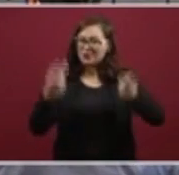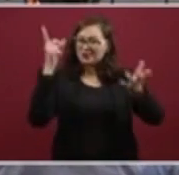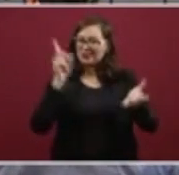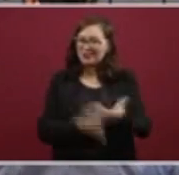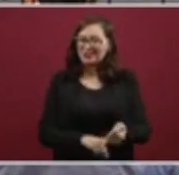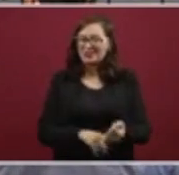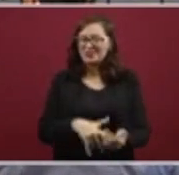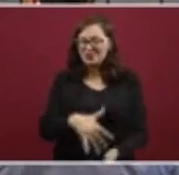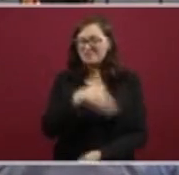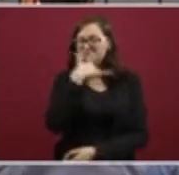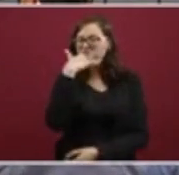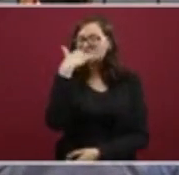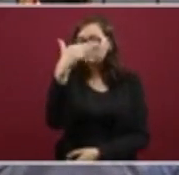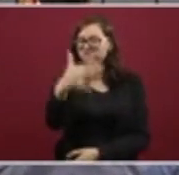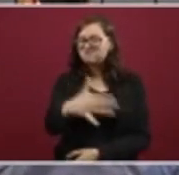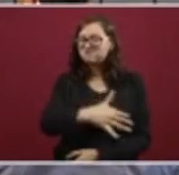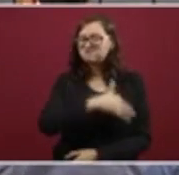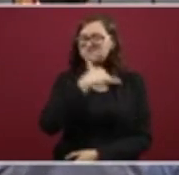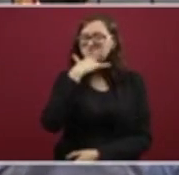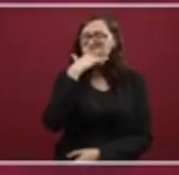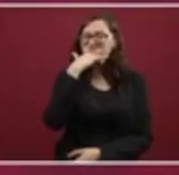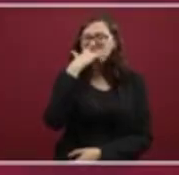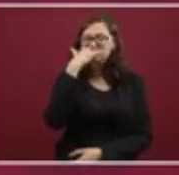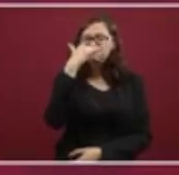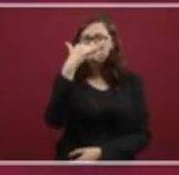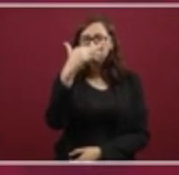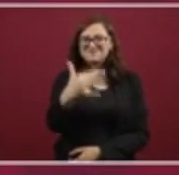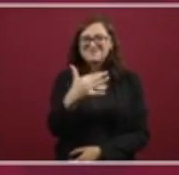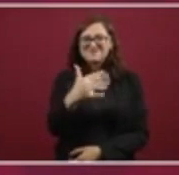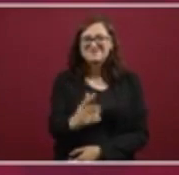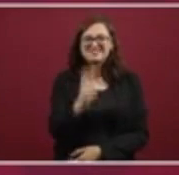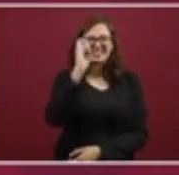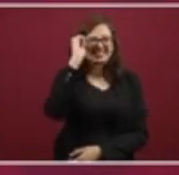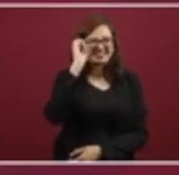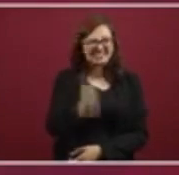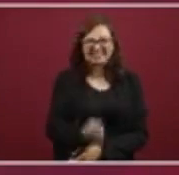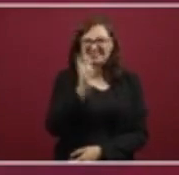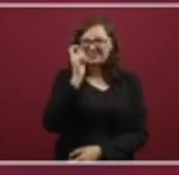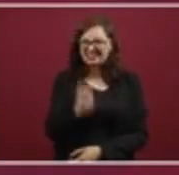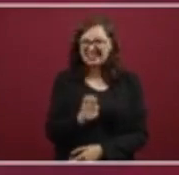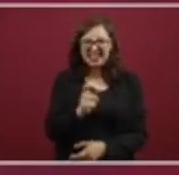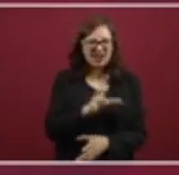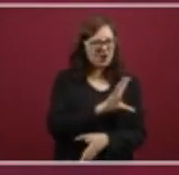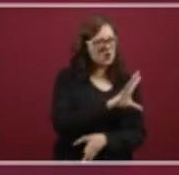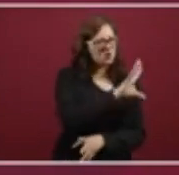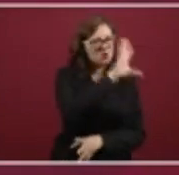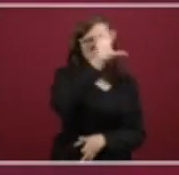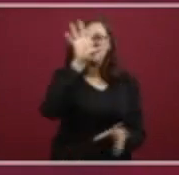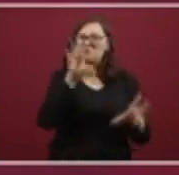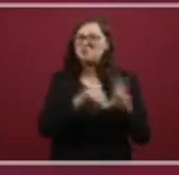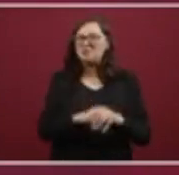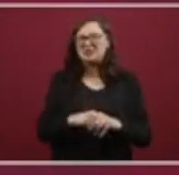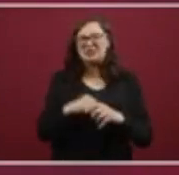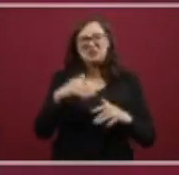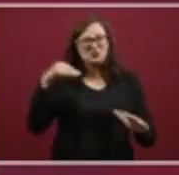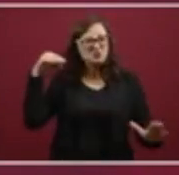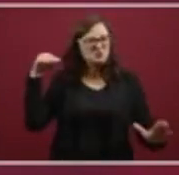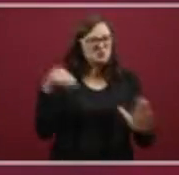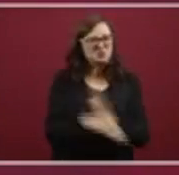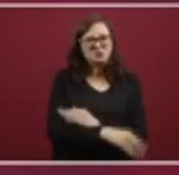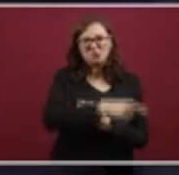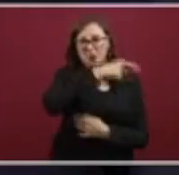la corrupción, es la degeneración por completo, porque